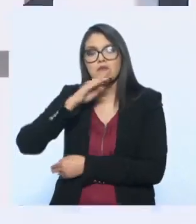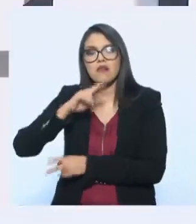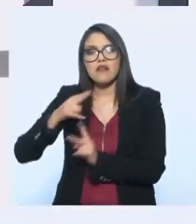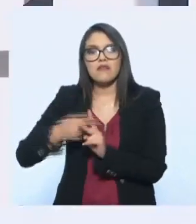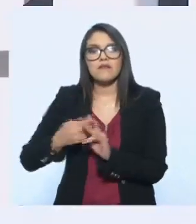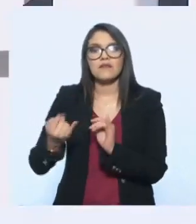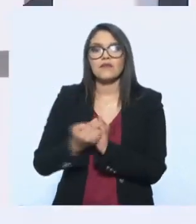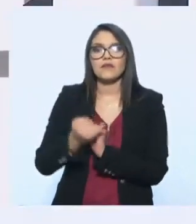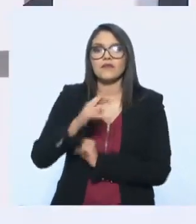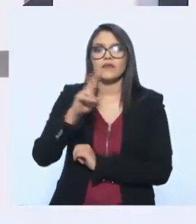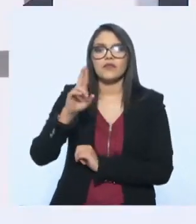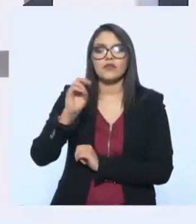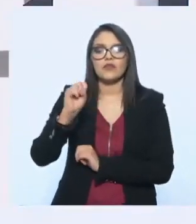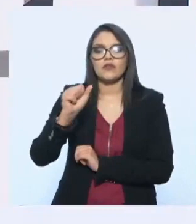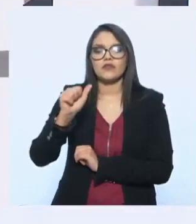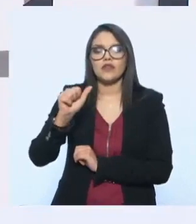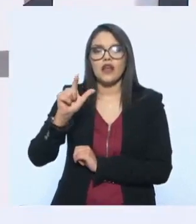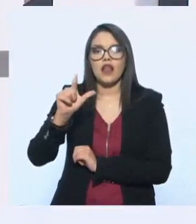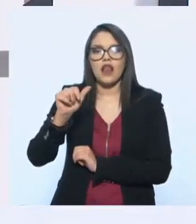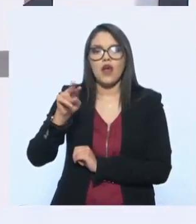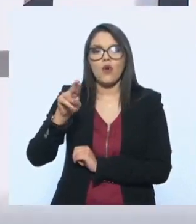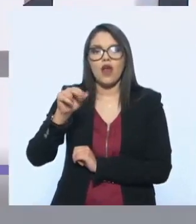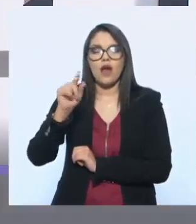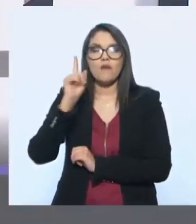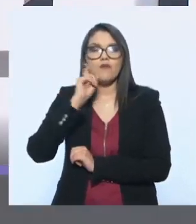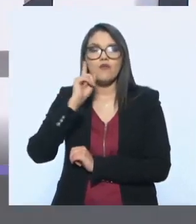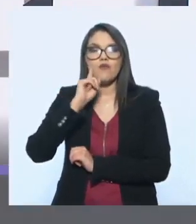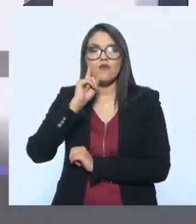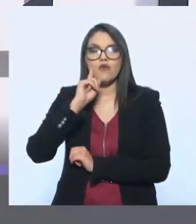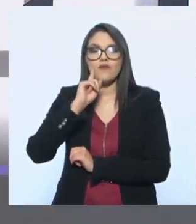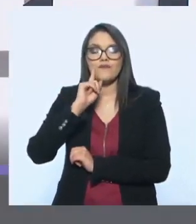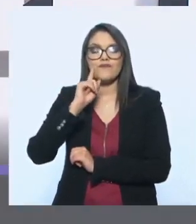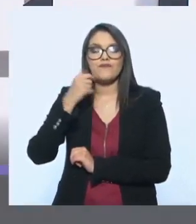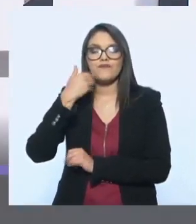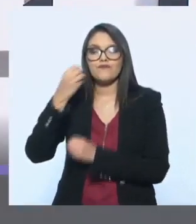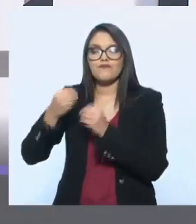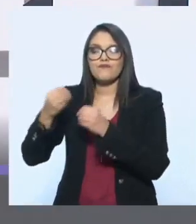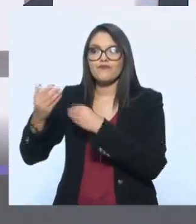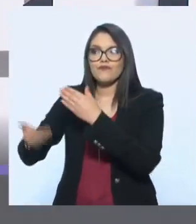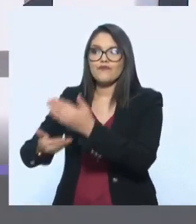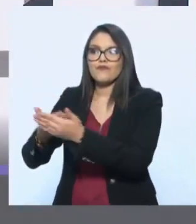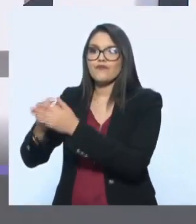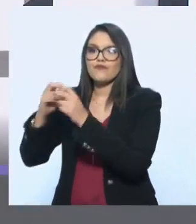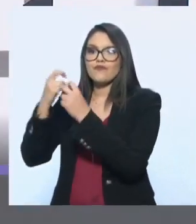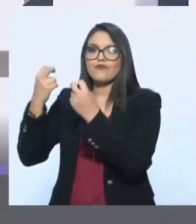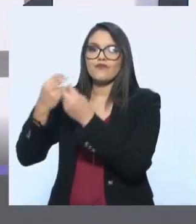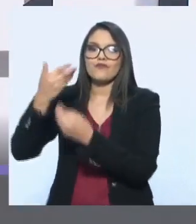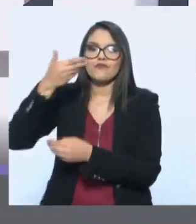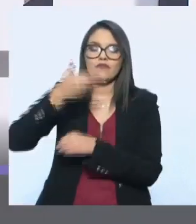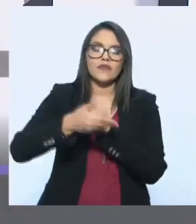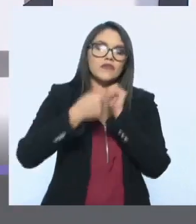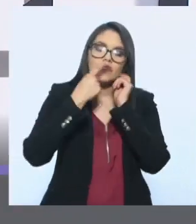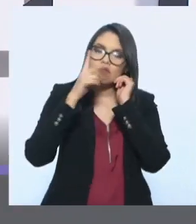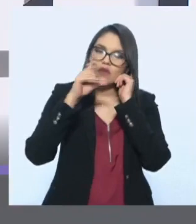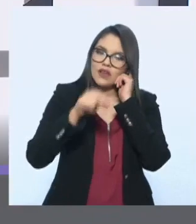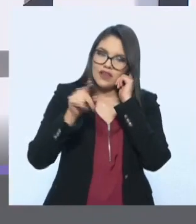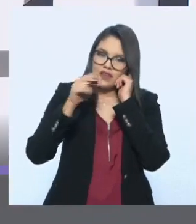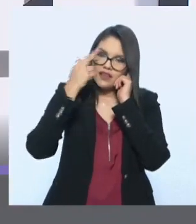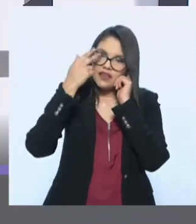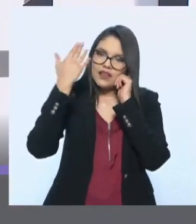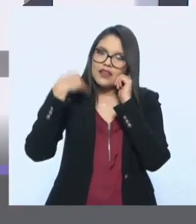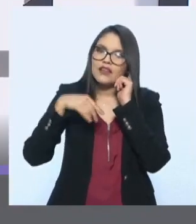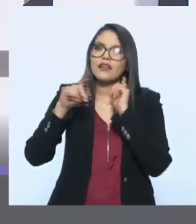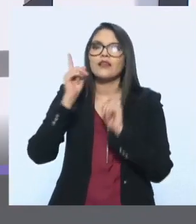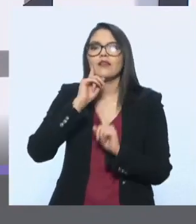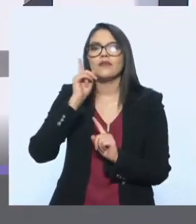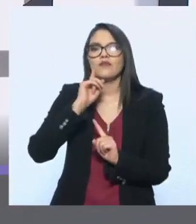Rosa Laura Sánchez Flores. Esta magistrada, pues, fue quien siguió el caso de la niña Diana Belén, una jovencita que fue violada por 2